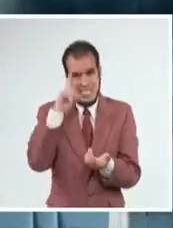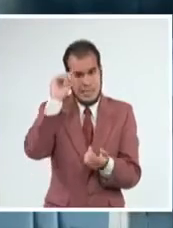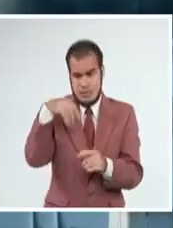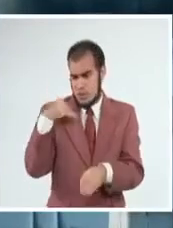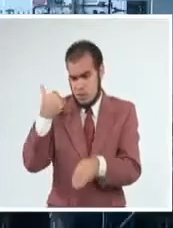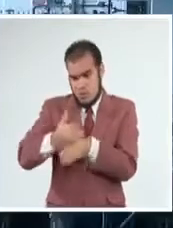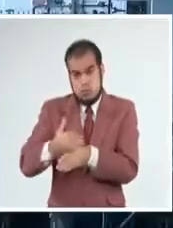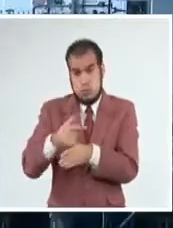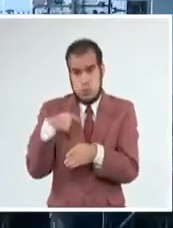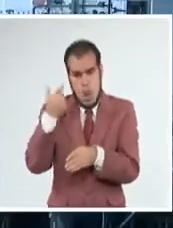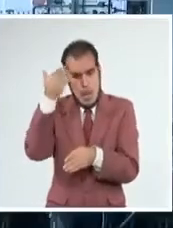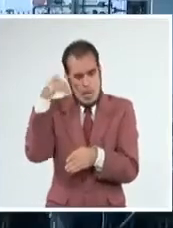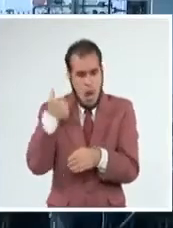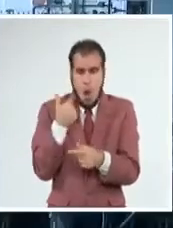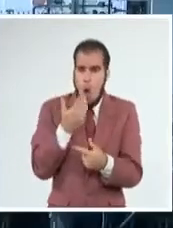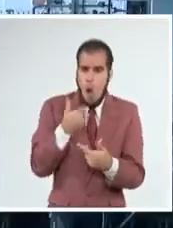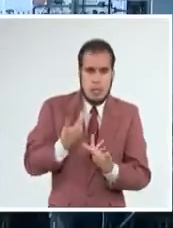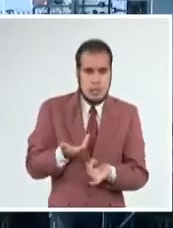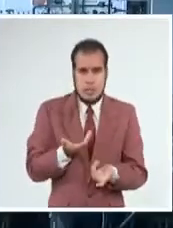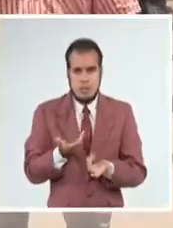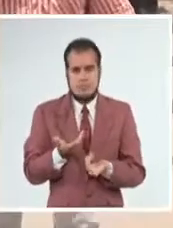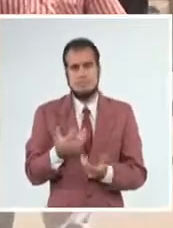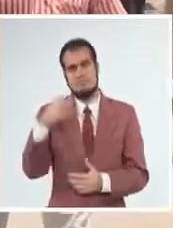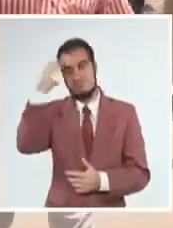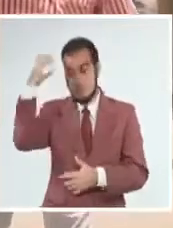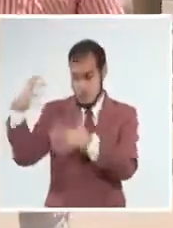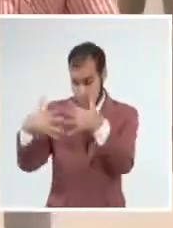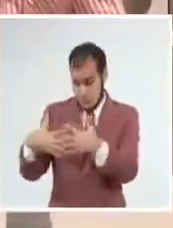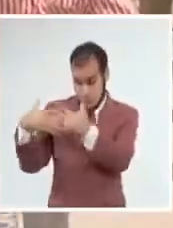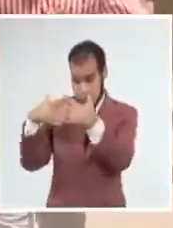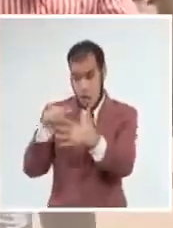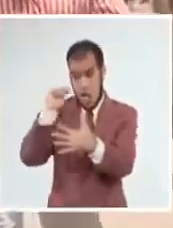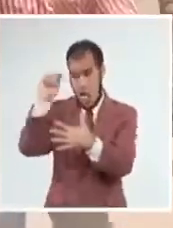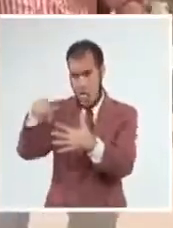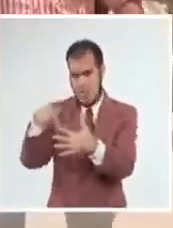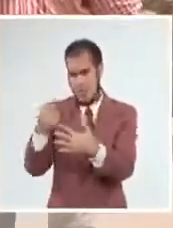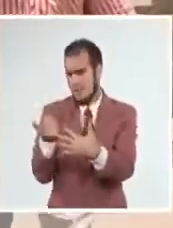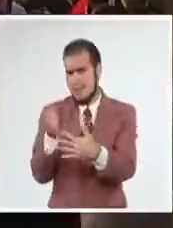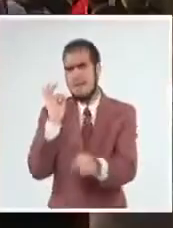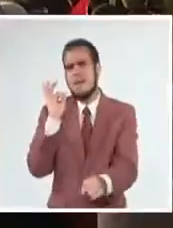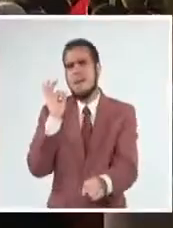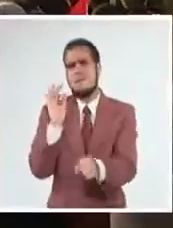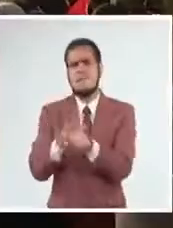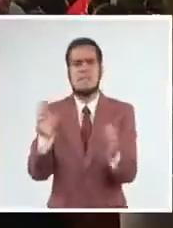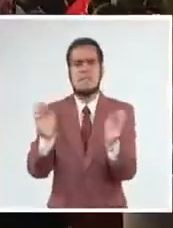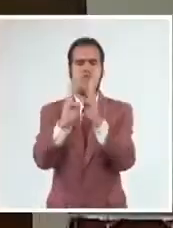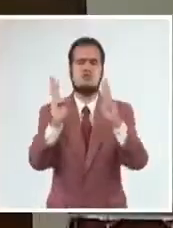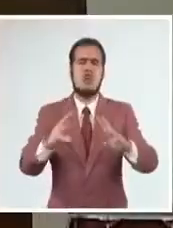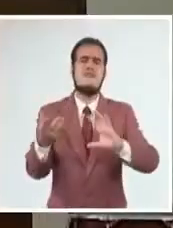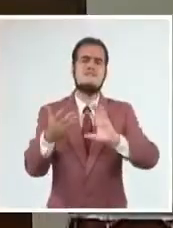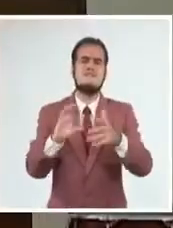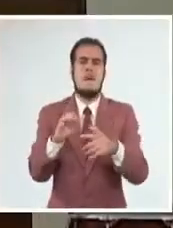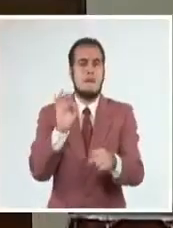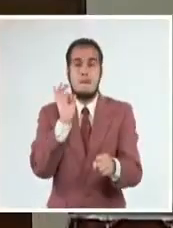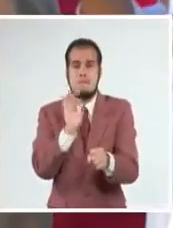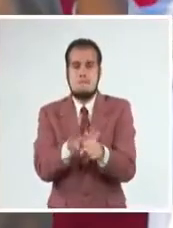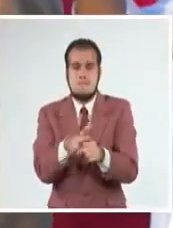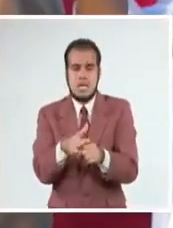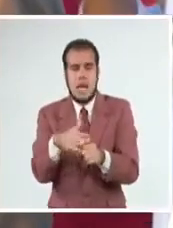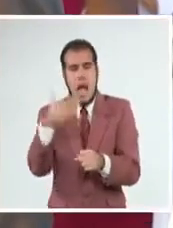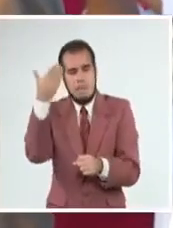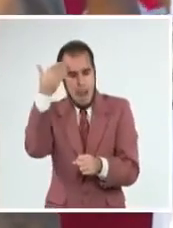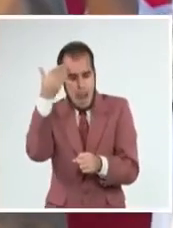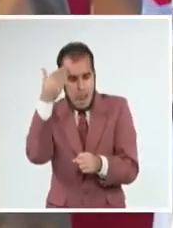bloqueo genocida, el gobierno de los Estados Unidos utiliza el algoritmo de ciberguerra para socavar la unidad del